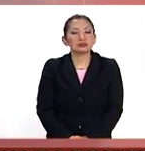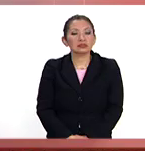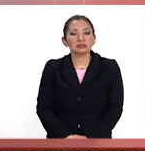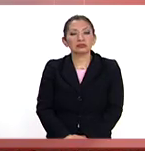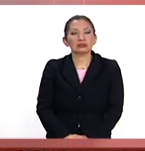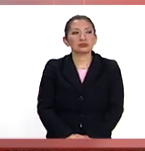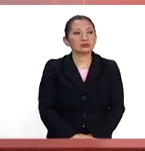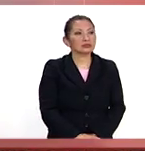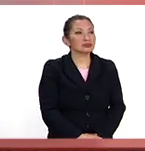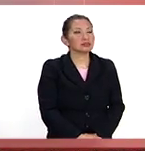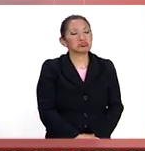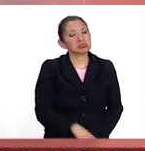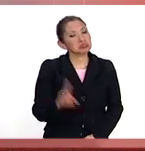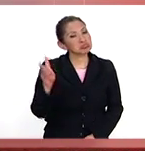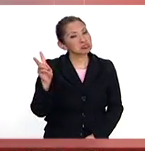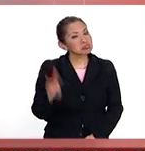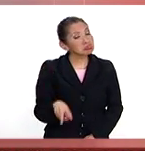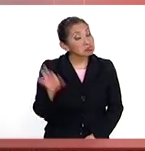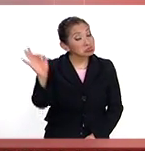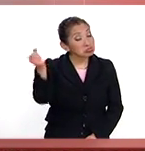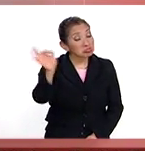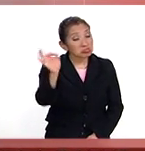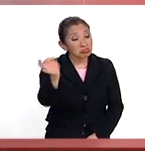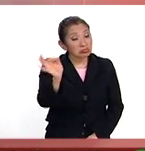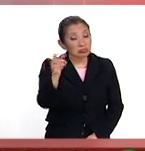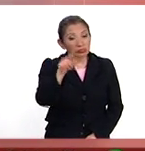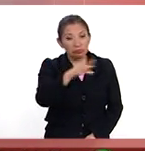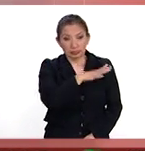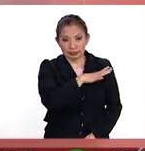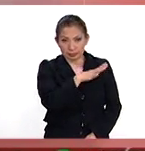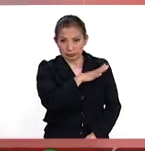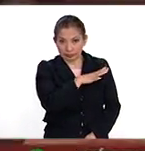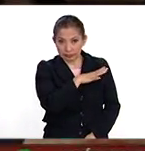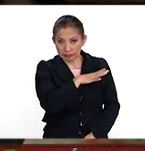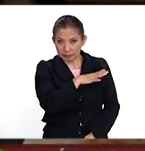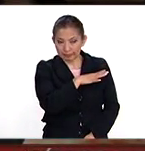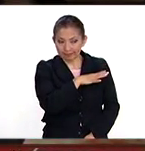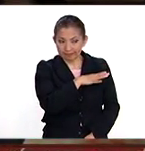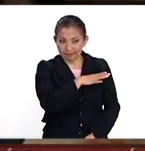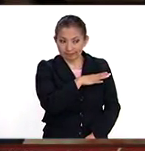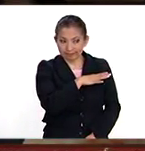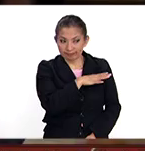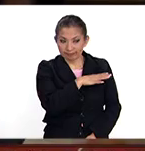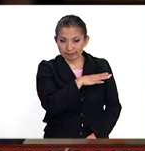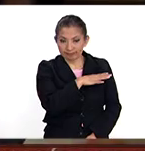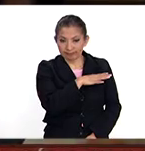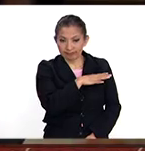Mira, si efectivamente hubiera una